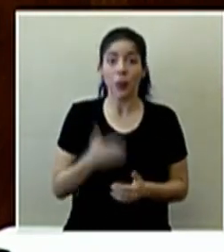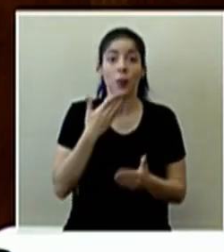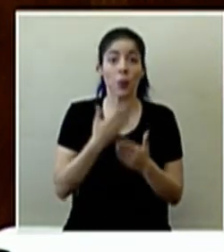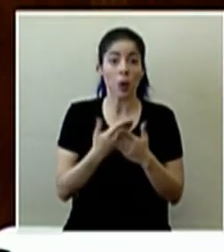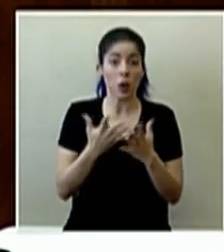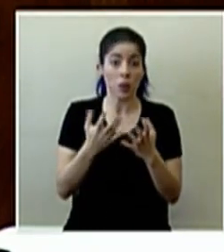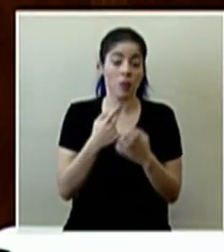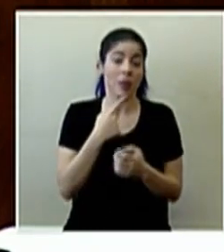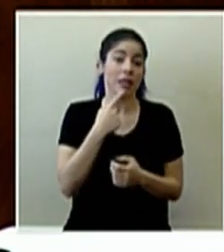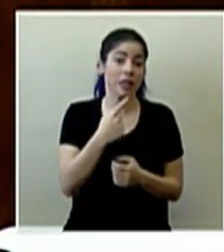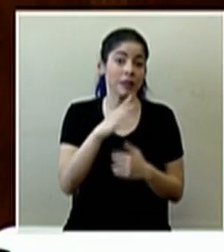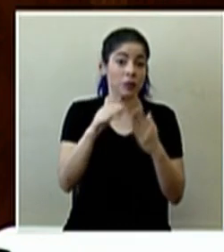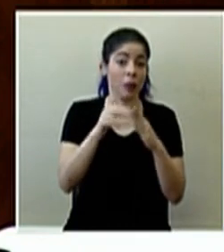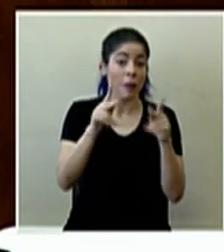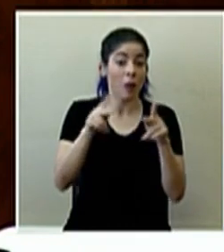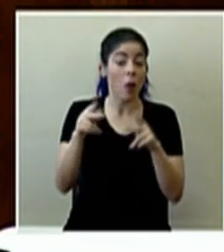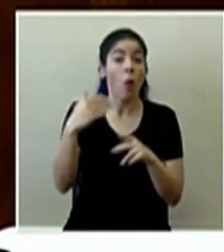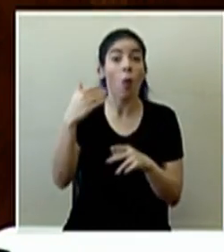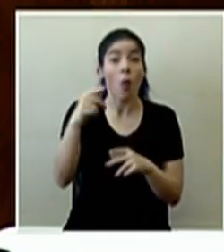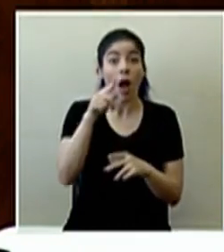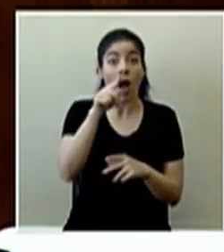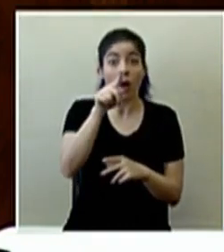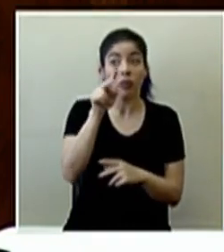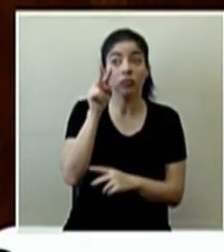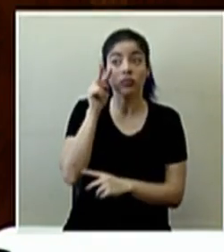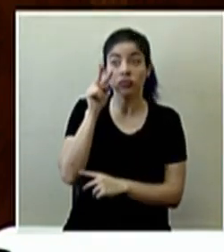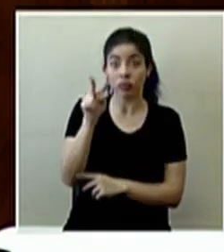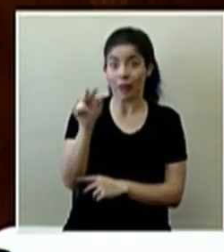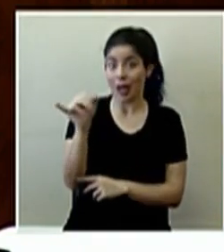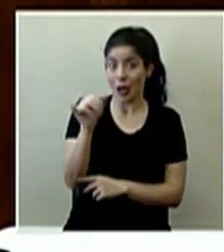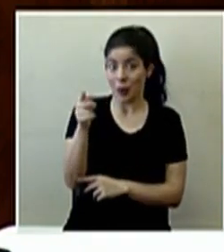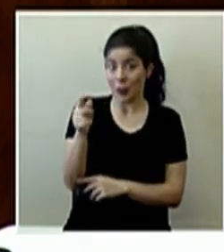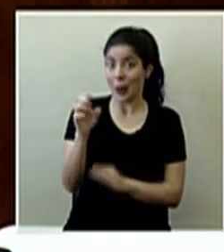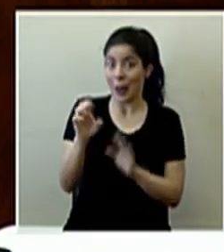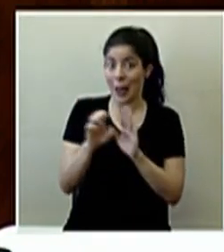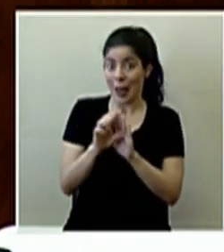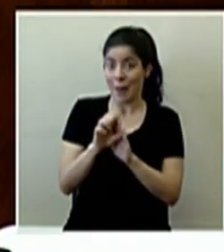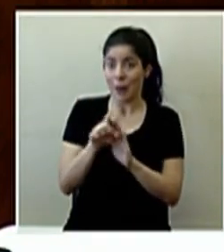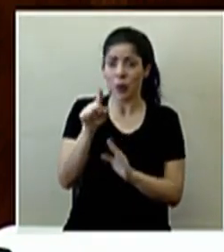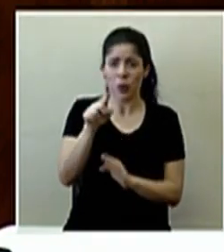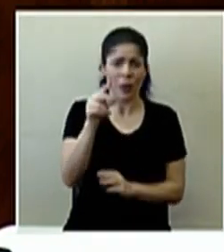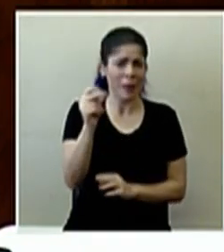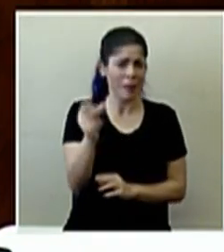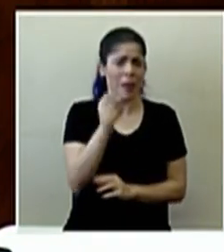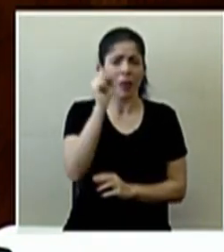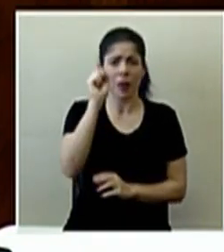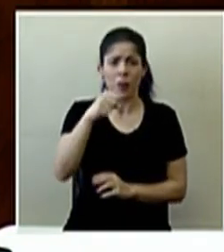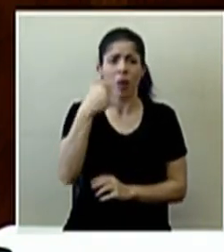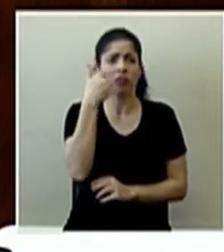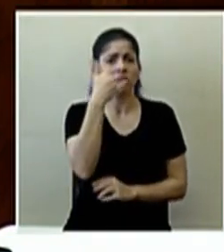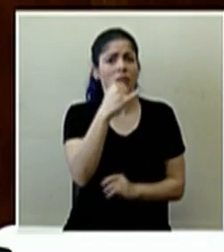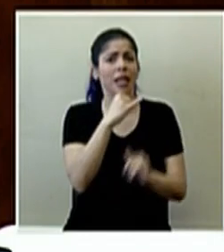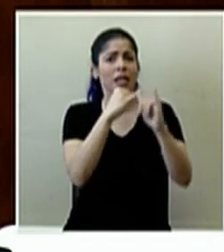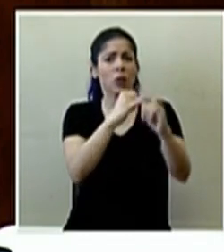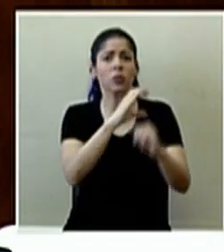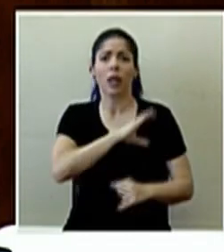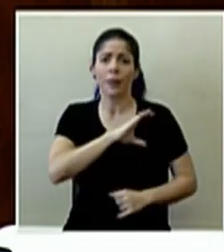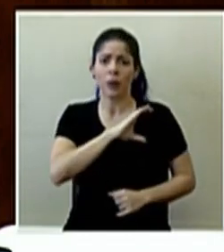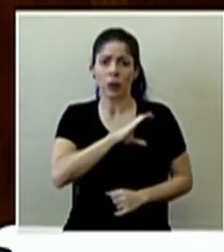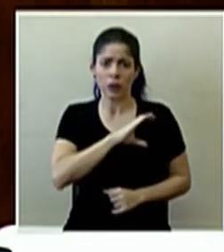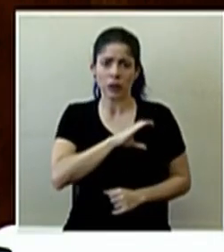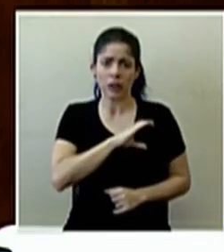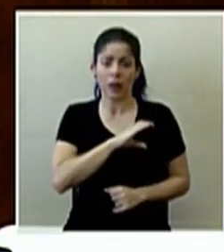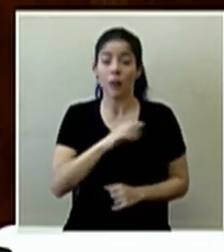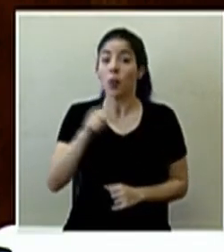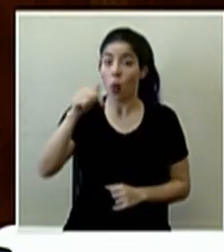le quiero decir a la ciudadanía que cuando tenga un caso como este, pues inmediatamente lo puede denunciar a la fuerza pública. Es